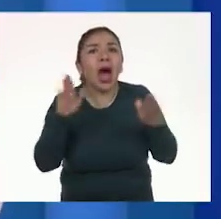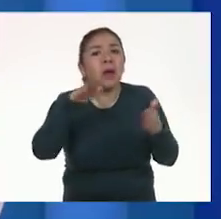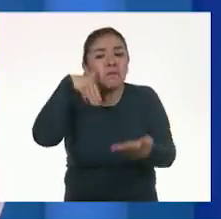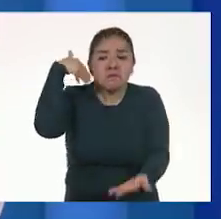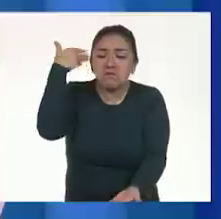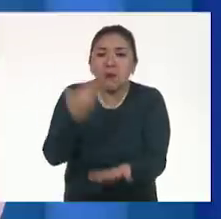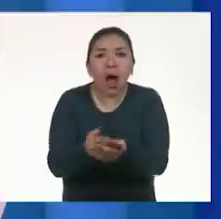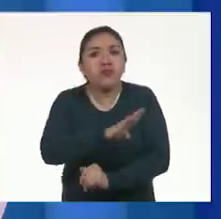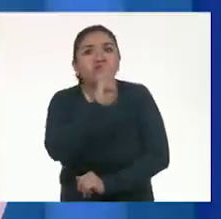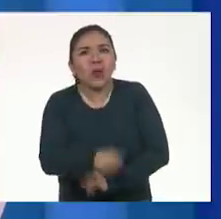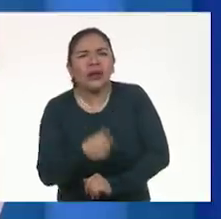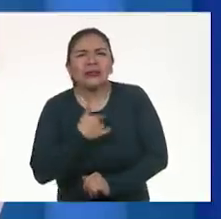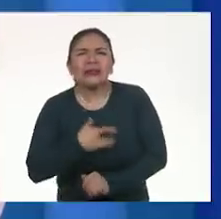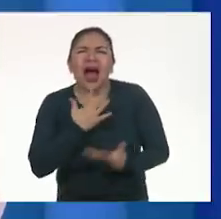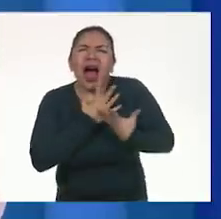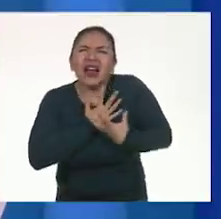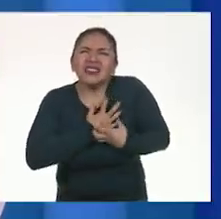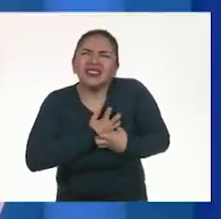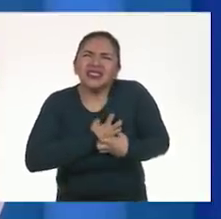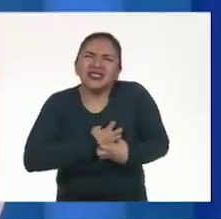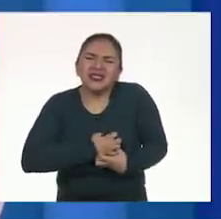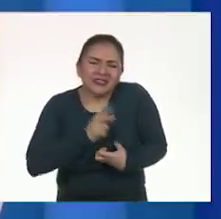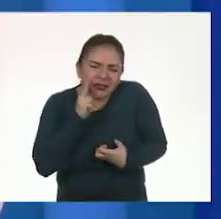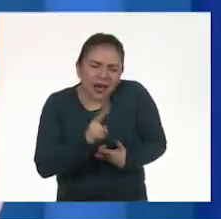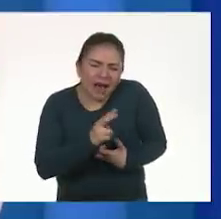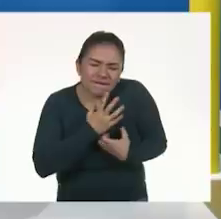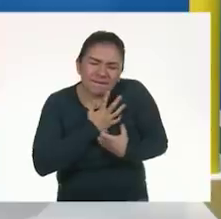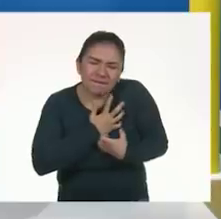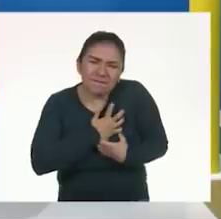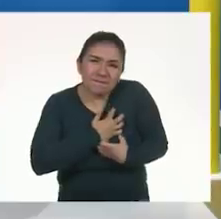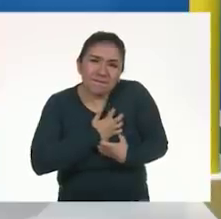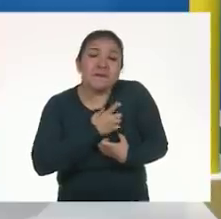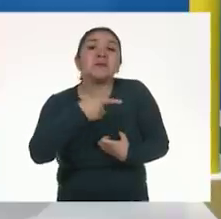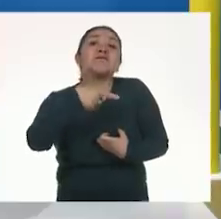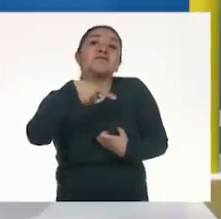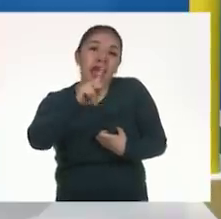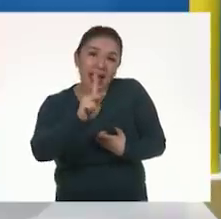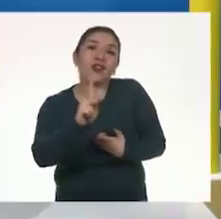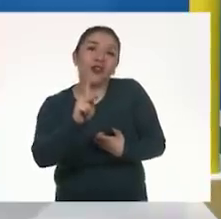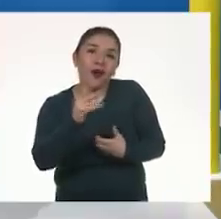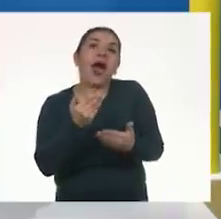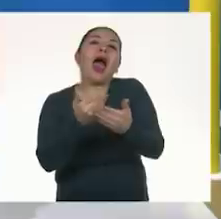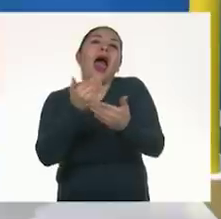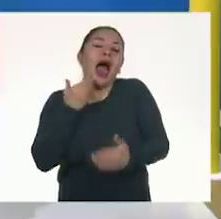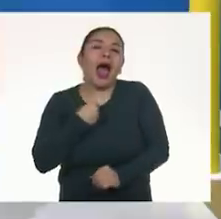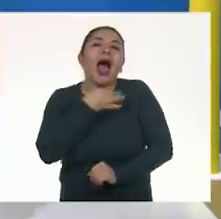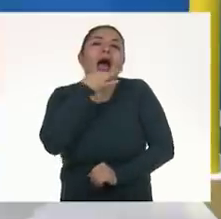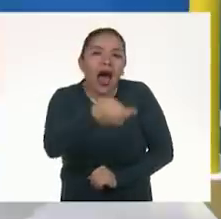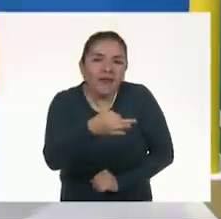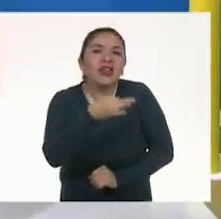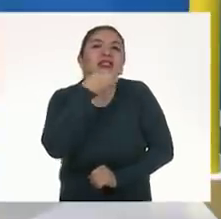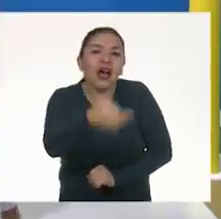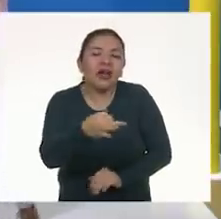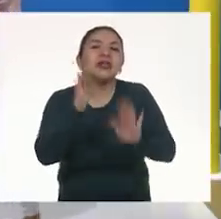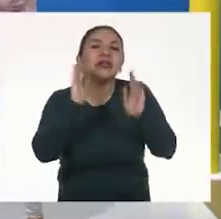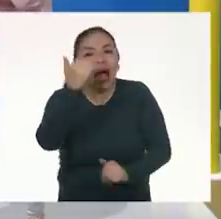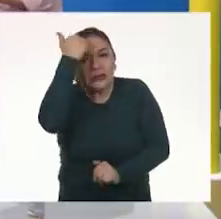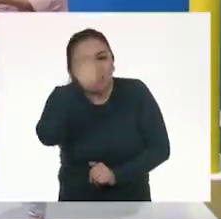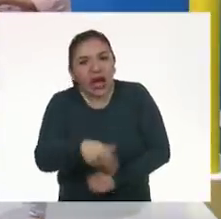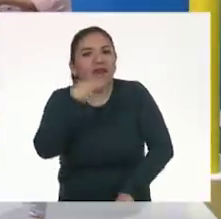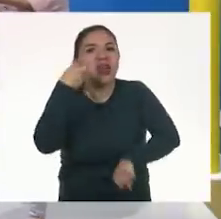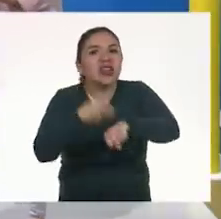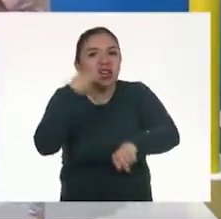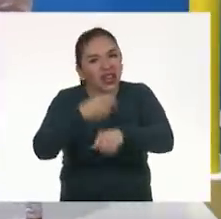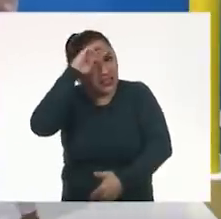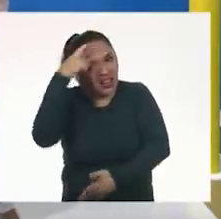¡Ay, Dios mío! Sentimos el dolor por él. Pero al mismo tiempo le dijimos, te lo dije. Sí, nos da enojo,